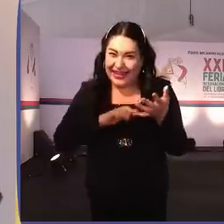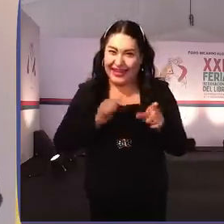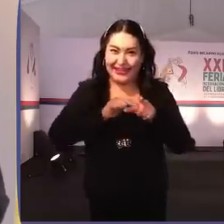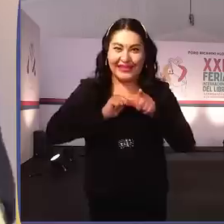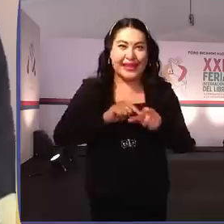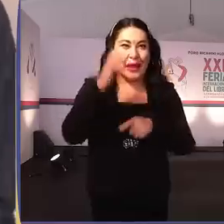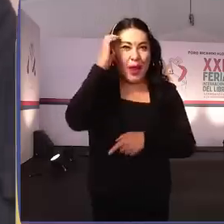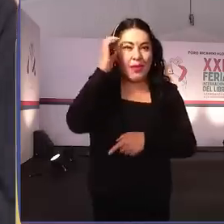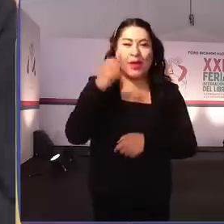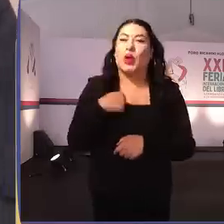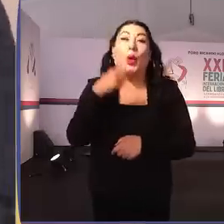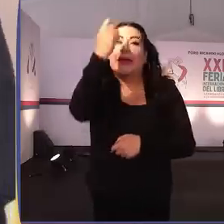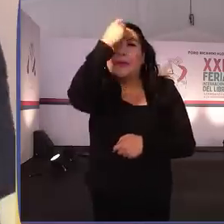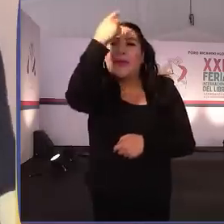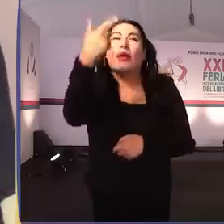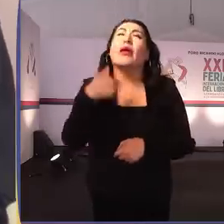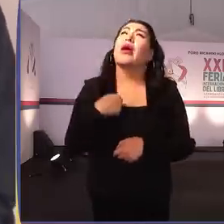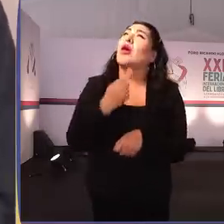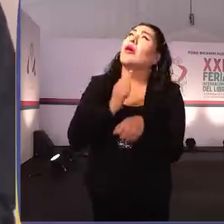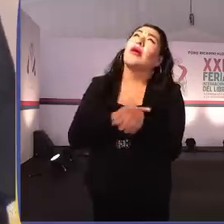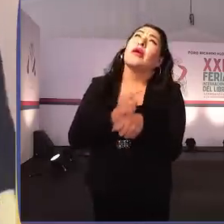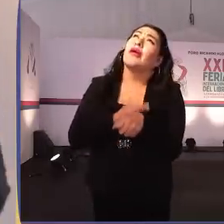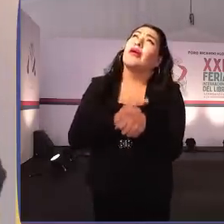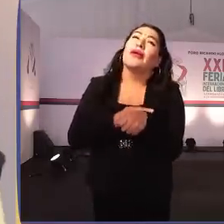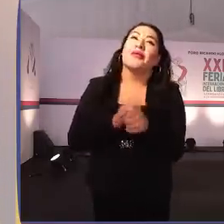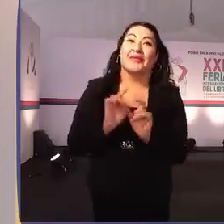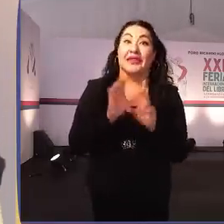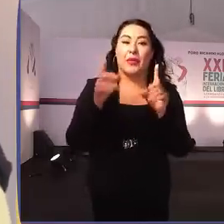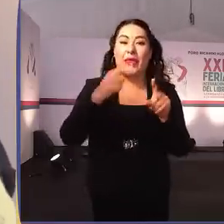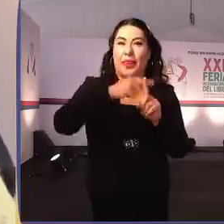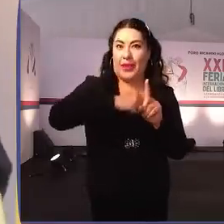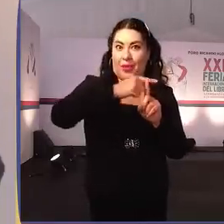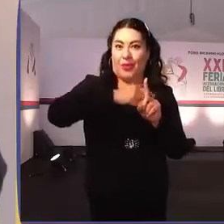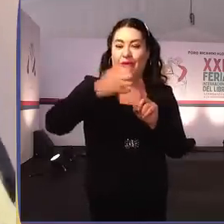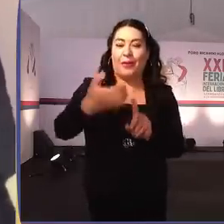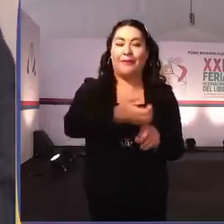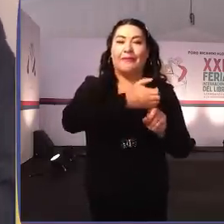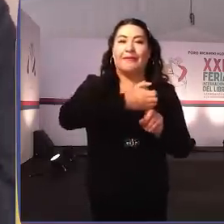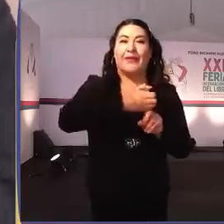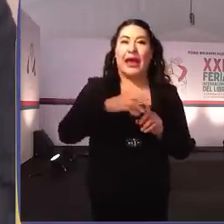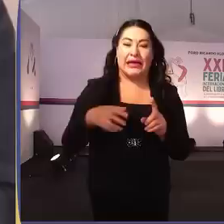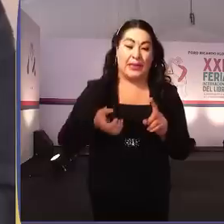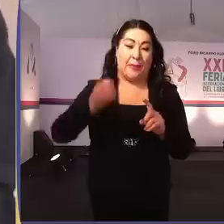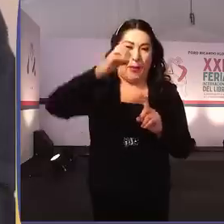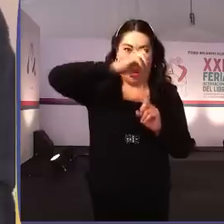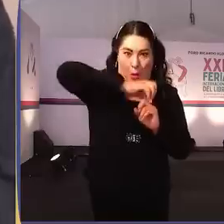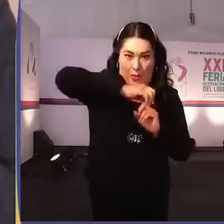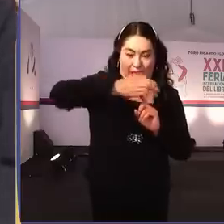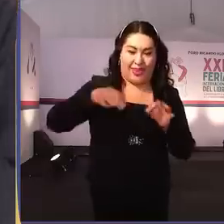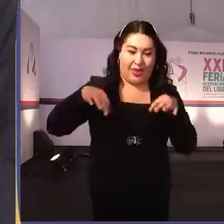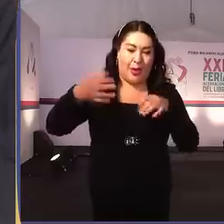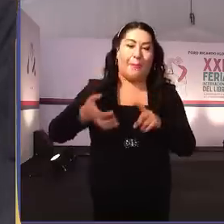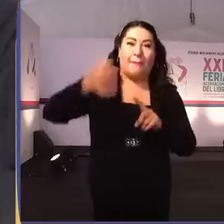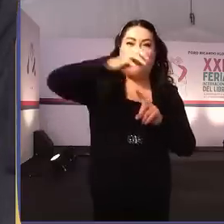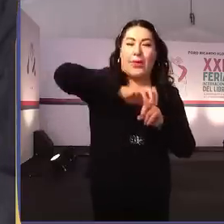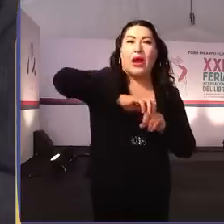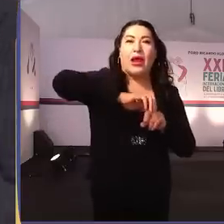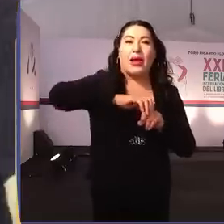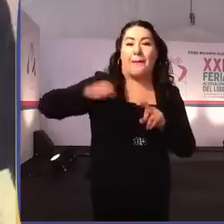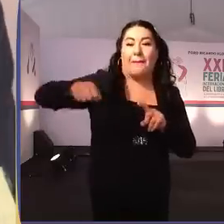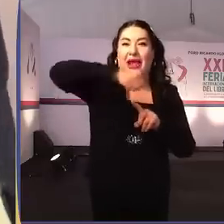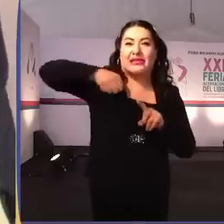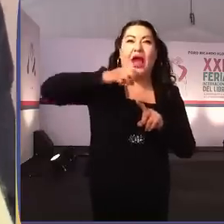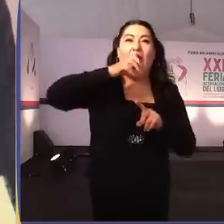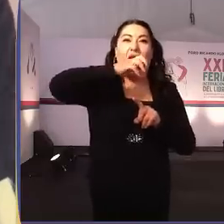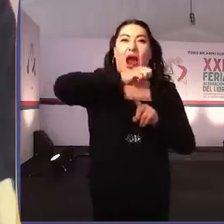inventaba enfermedades. Agarraba un termómetro, le ponía una toalla arriba, lo planchaba. Mamá,